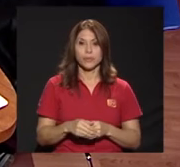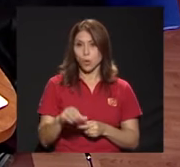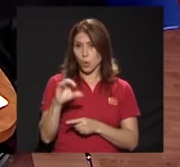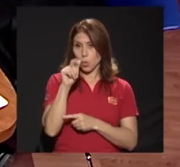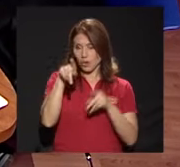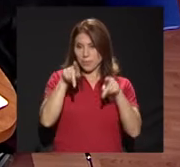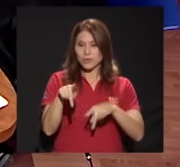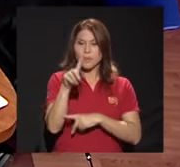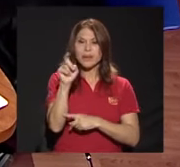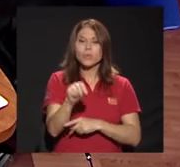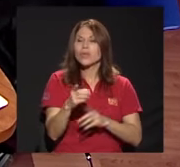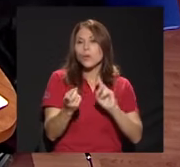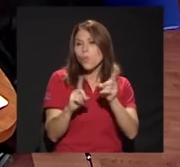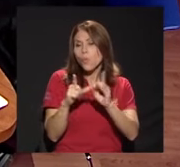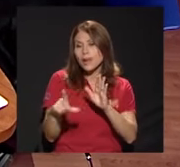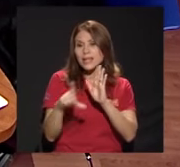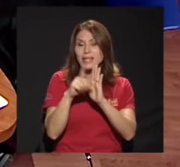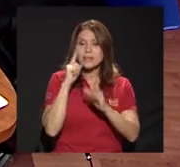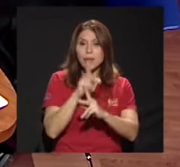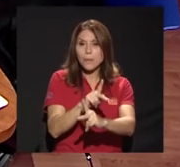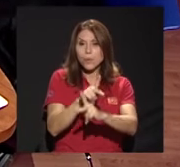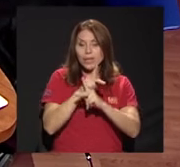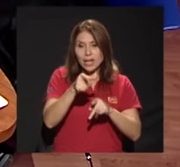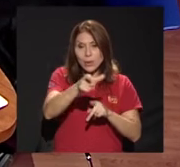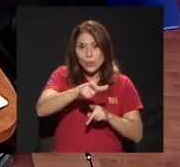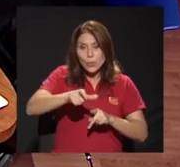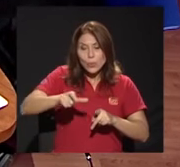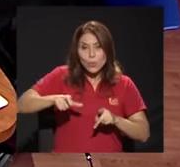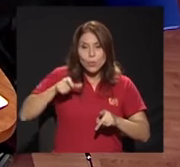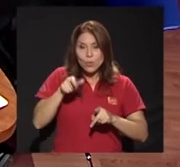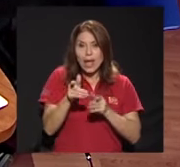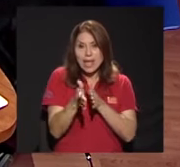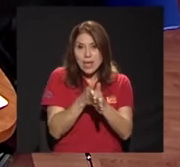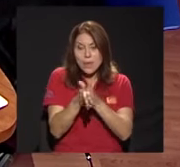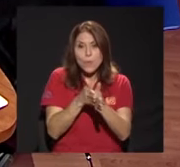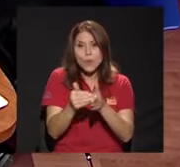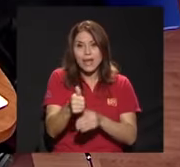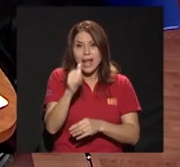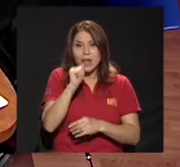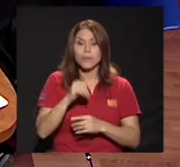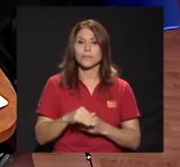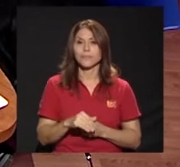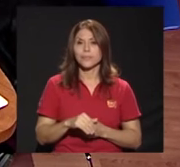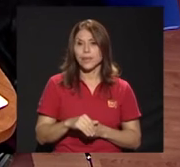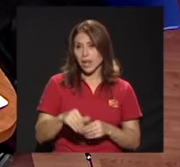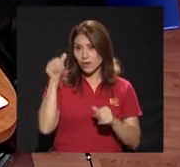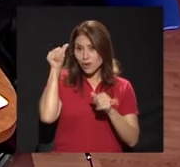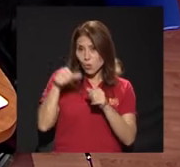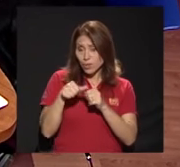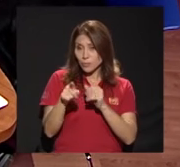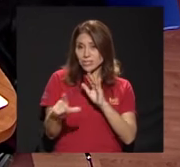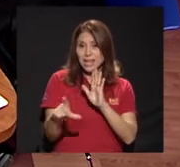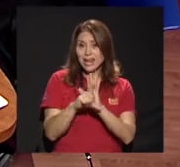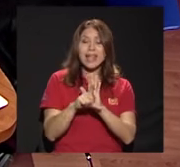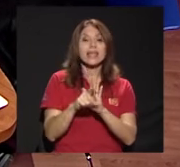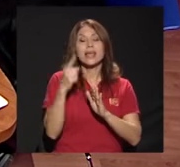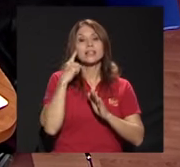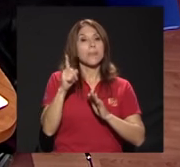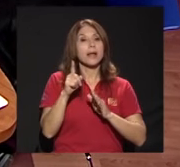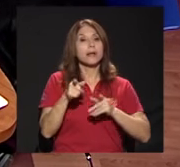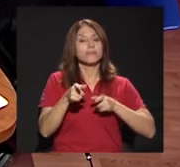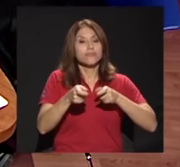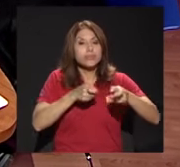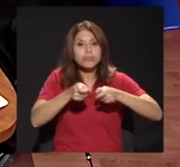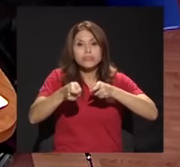hidrográficas? Bueno, recordemos que esta ley es precisamente el marco regulatorio de la gestión integral del